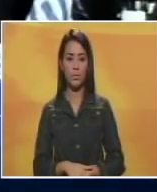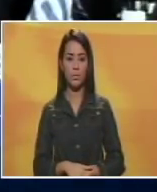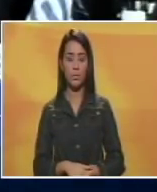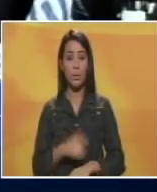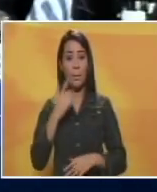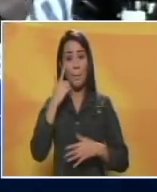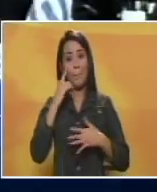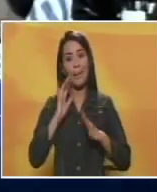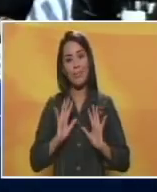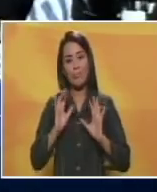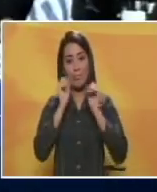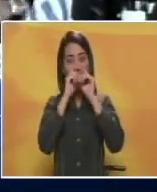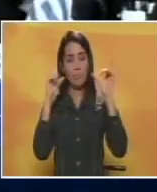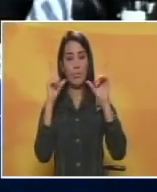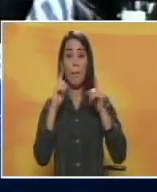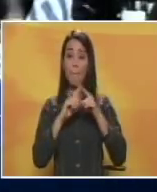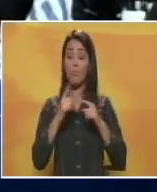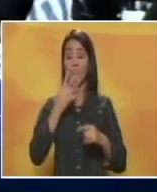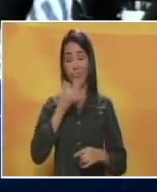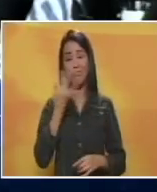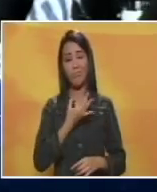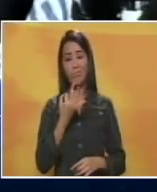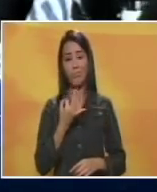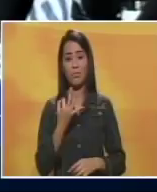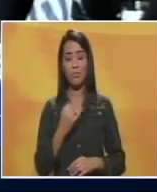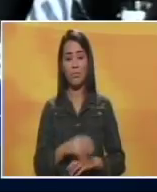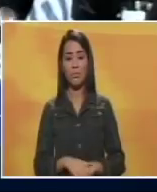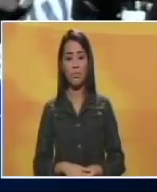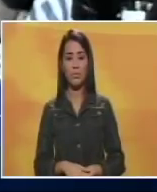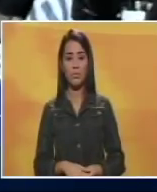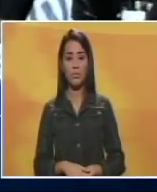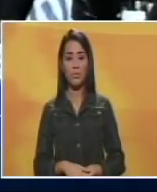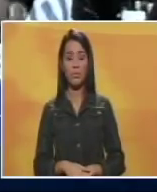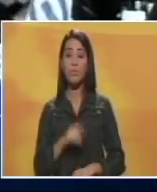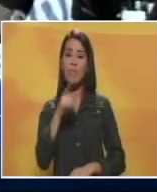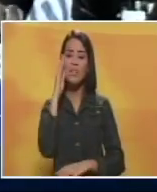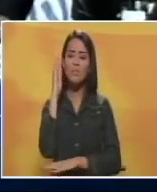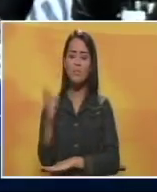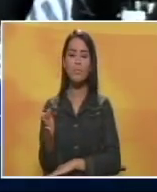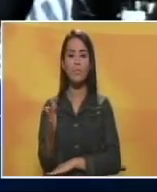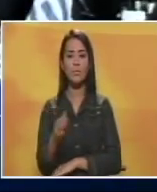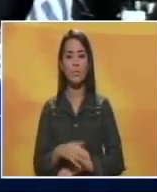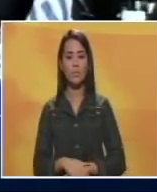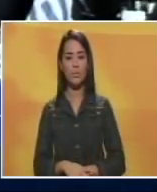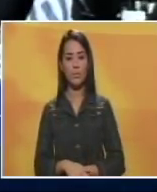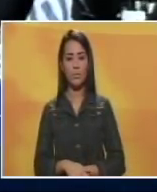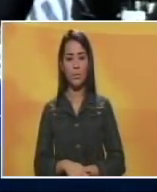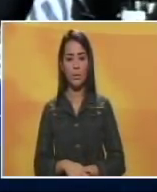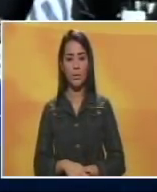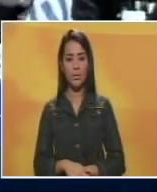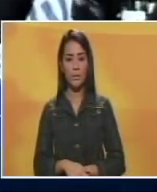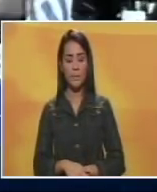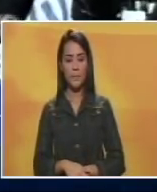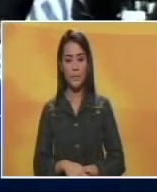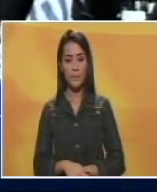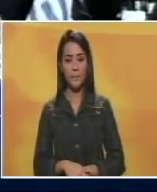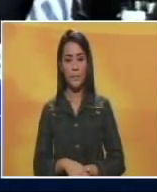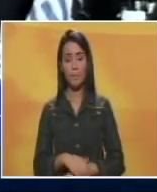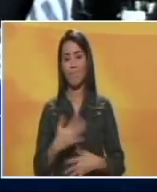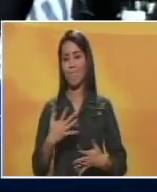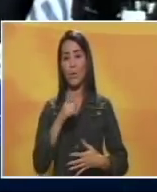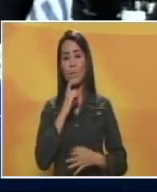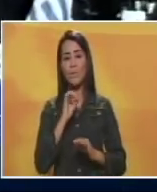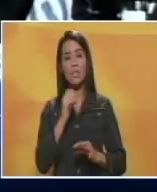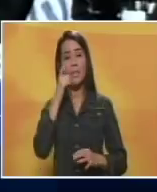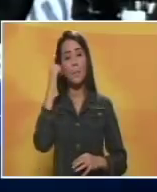Pareciera increíble, pero es cierto, son las paradojas del imperialismo, ¿no? Esas sanciones, ¿saben quién sabe lo que cuestan el